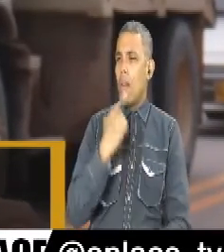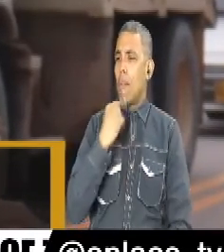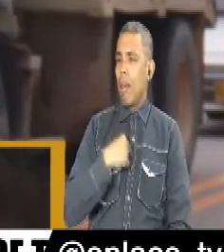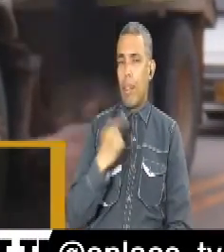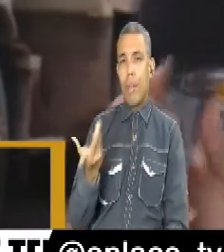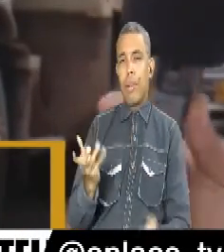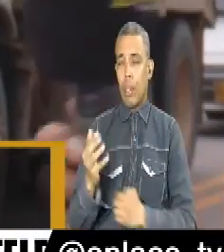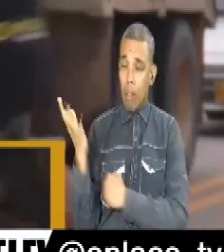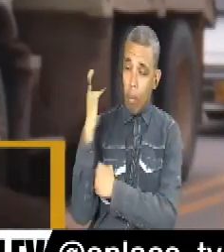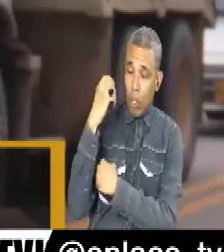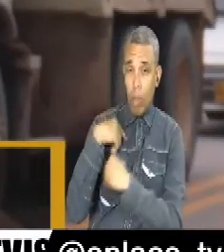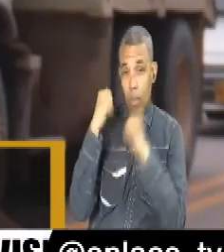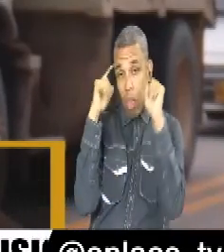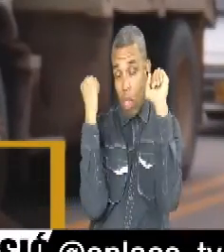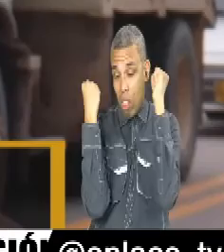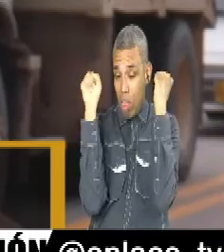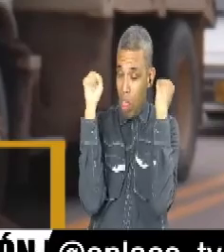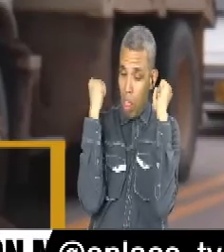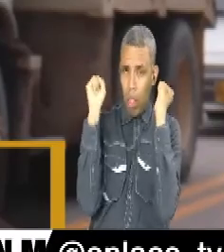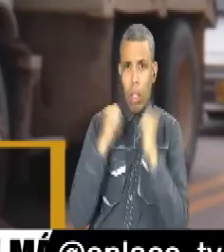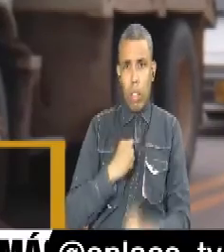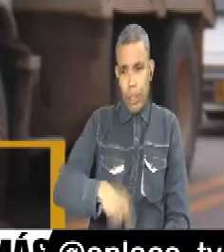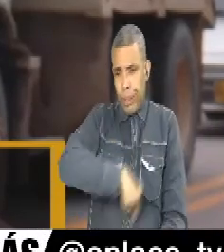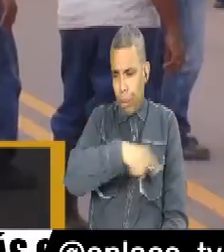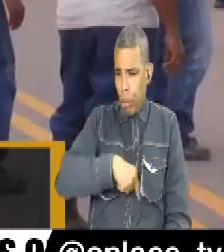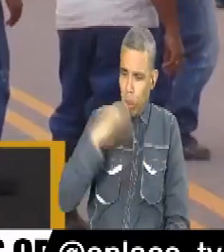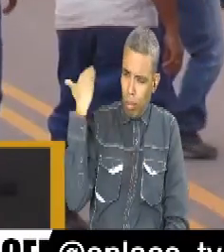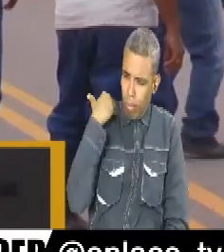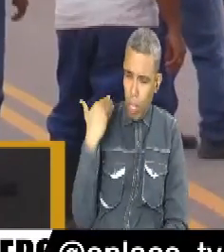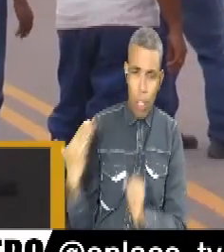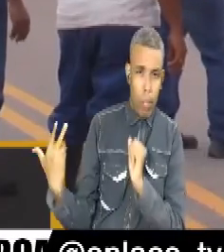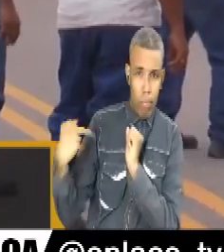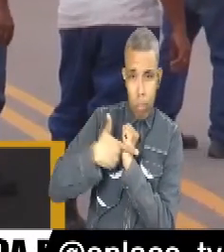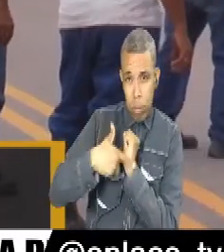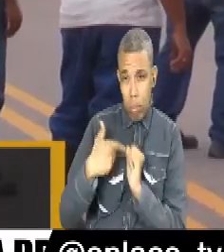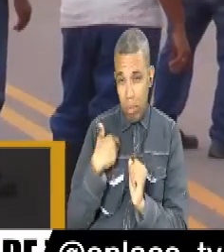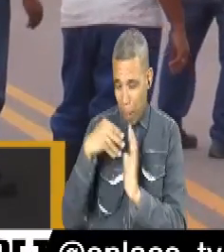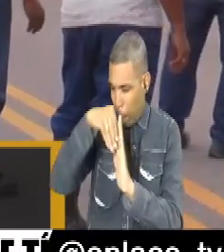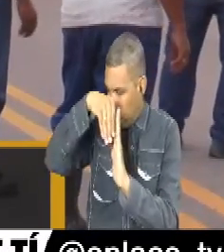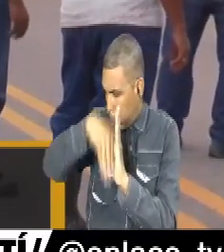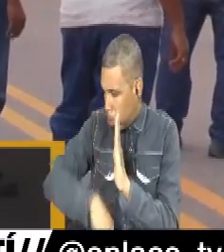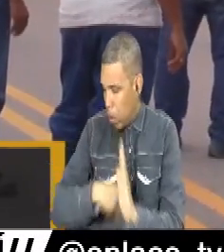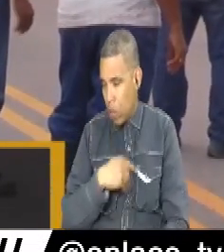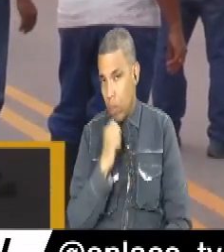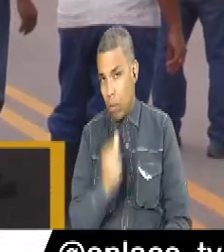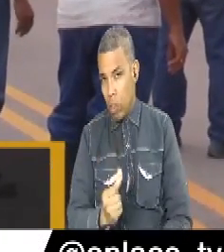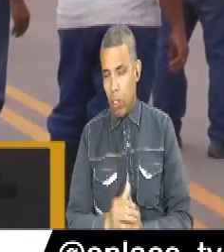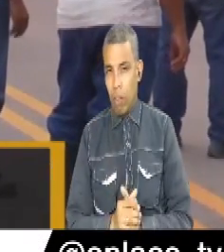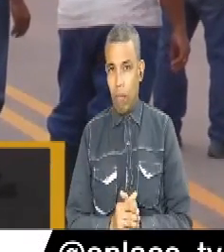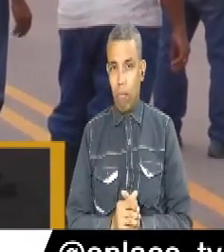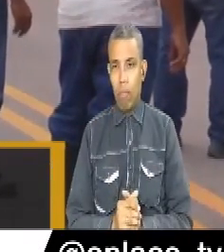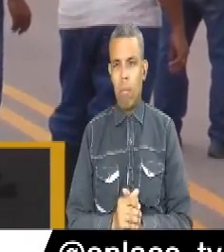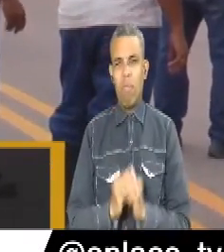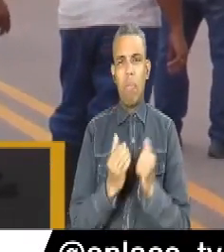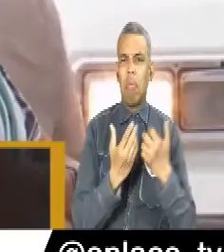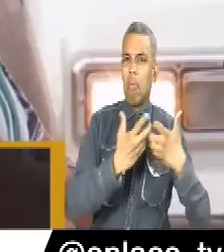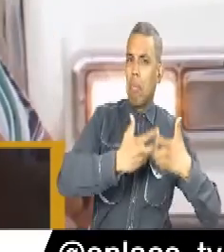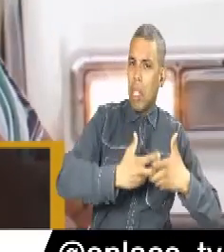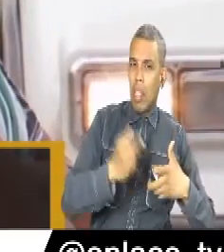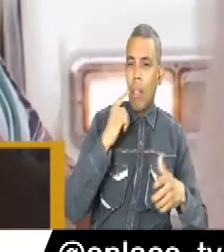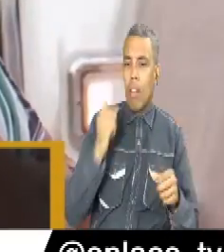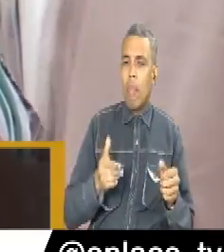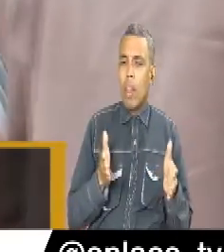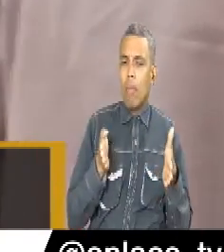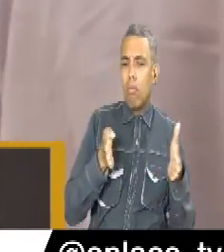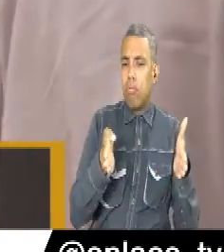correspondientes. Quebrados prácticamente. Nos tienen quebrados a todos prácticamente. El llamado de los proveedores va dirigido a las entidades que conforman este proyecto vial,